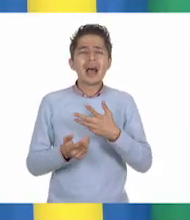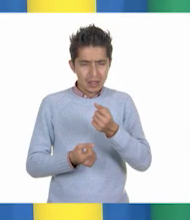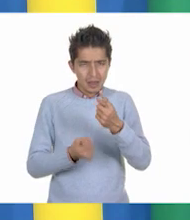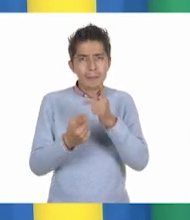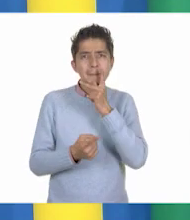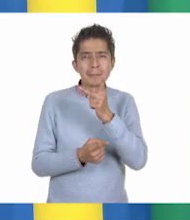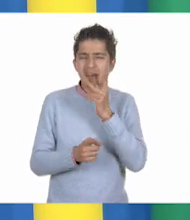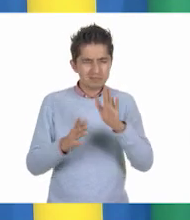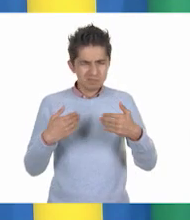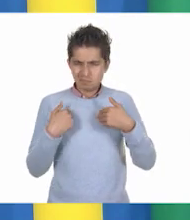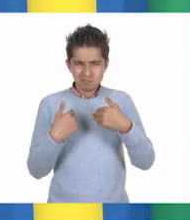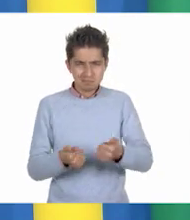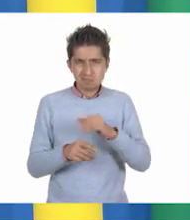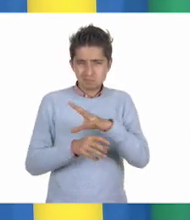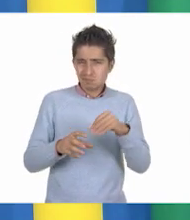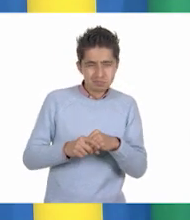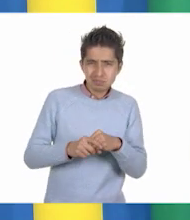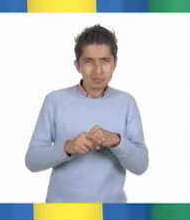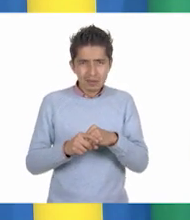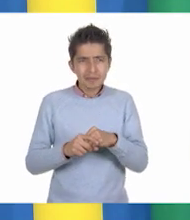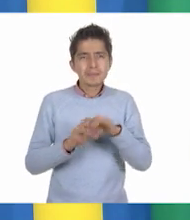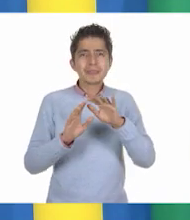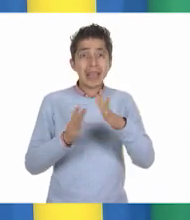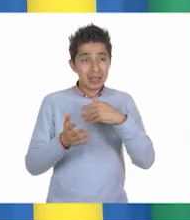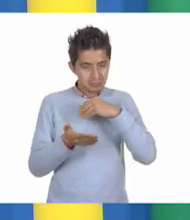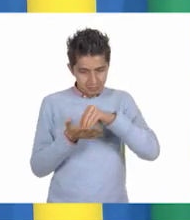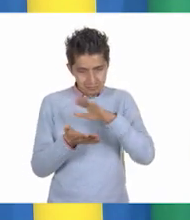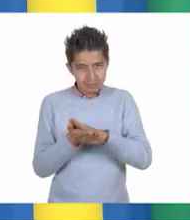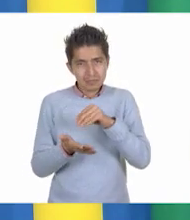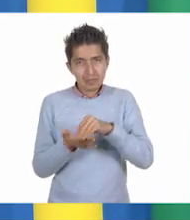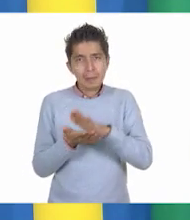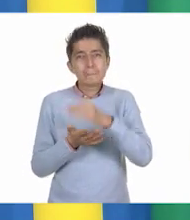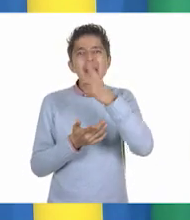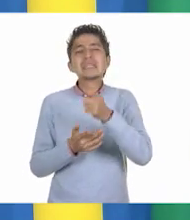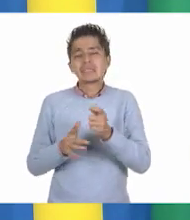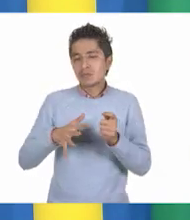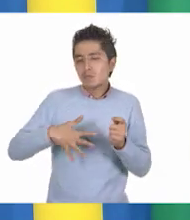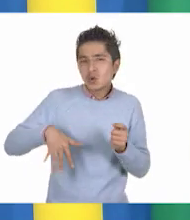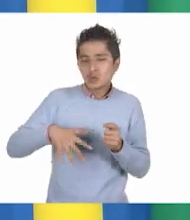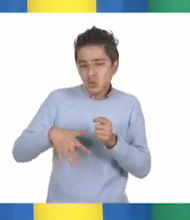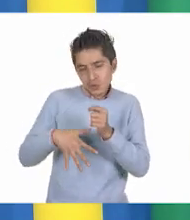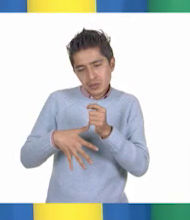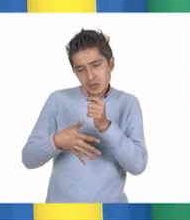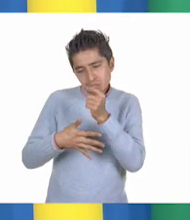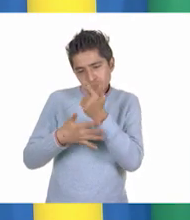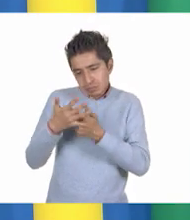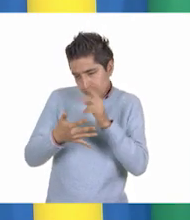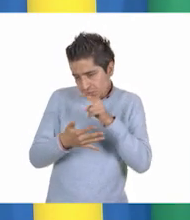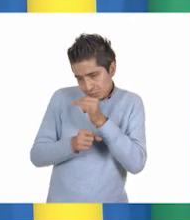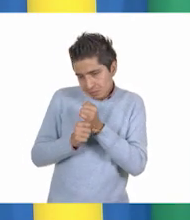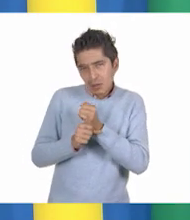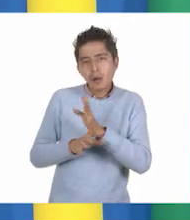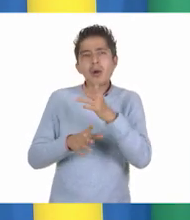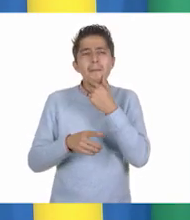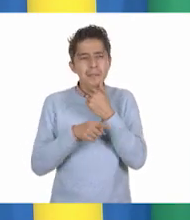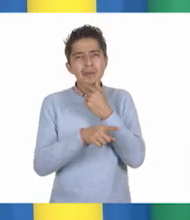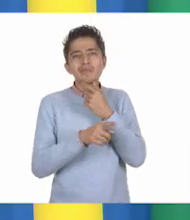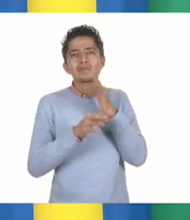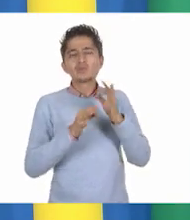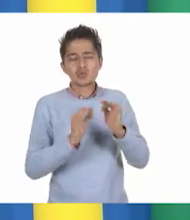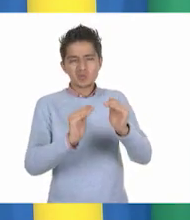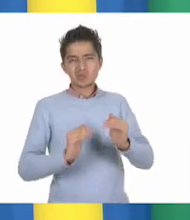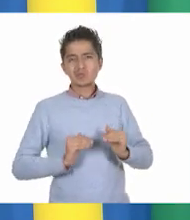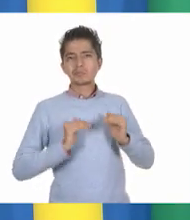que no comprendo del todo, pues ya las estoy registrando para buscarlas. Uno pareciera ser un hombre preparado de una clase